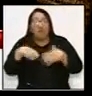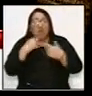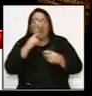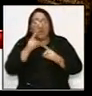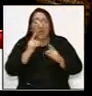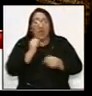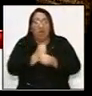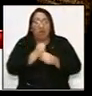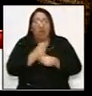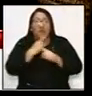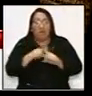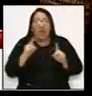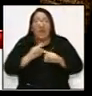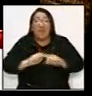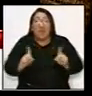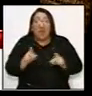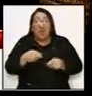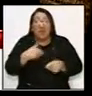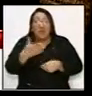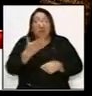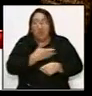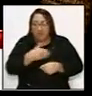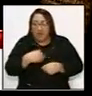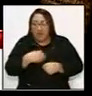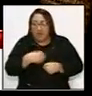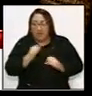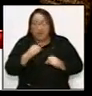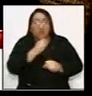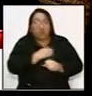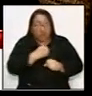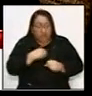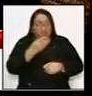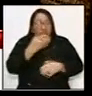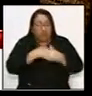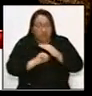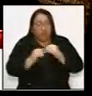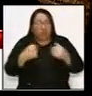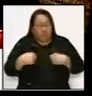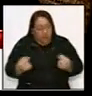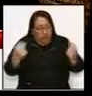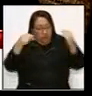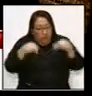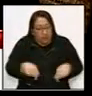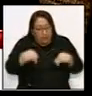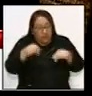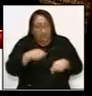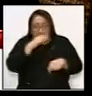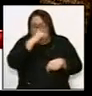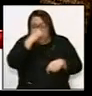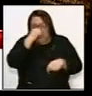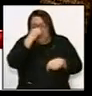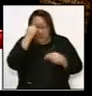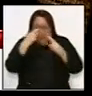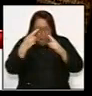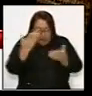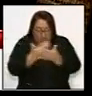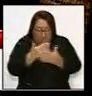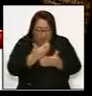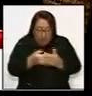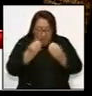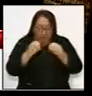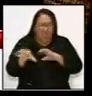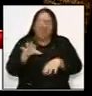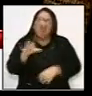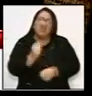sido diferentes. Entonces yo pediría, presidente, pues, que el ministro del Interior tiene que venir acá, tiene que respondernos por qué se ha actuado